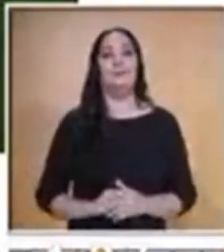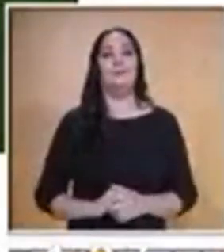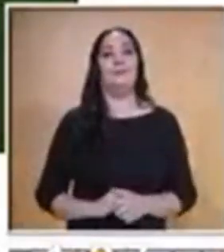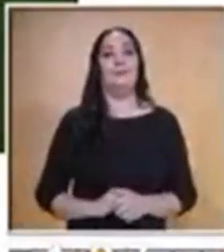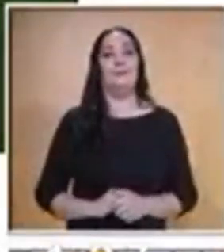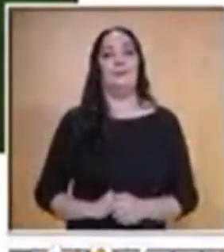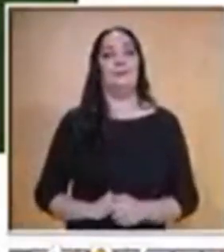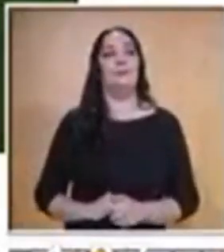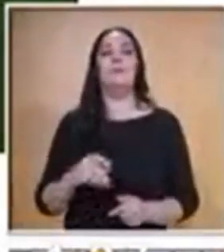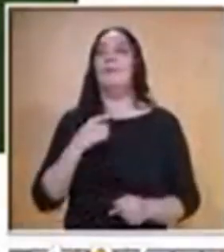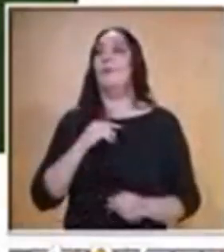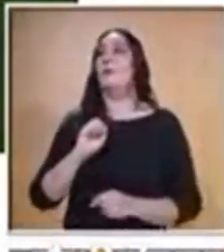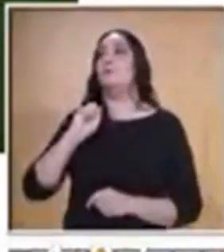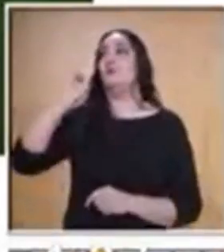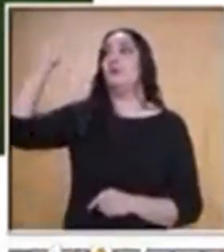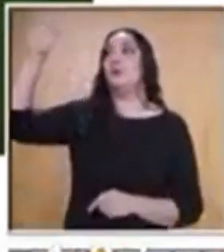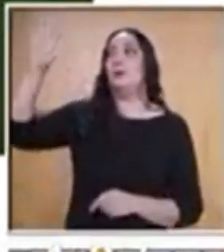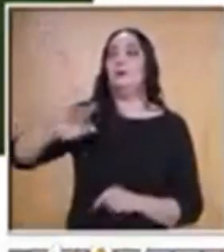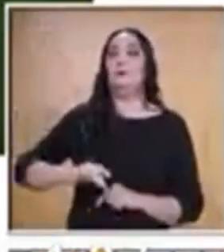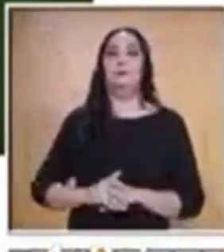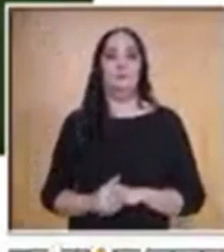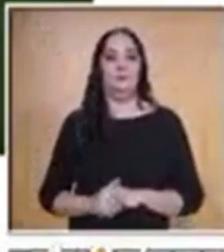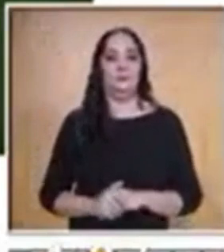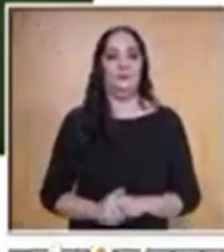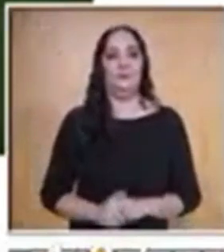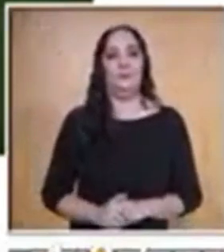Lo voy a poner. Va a la pantalla.